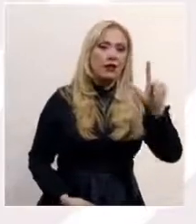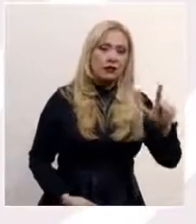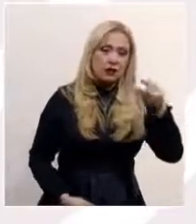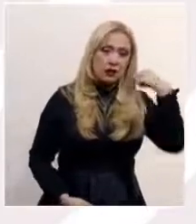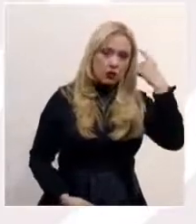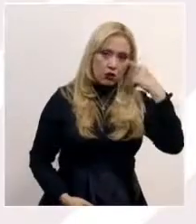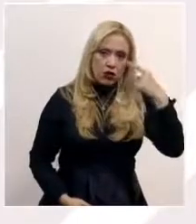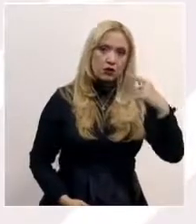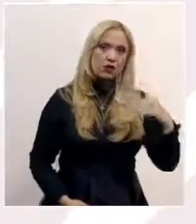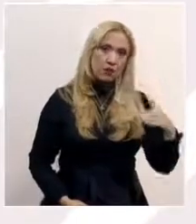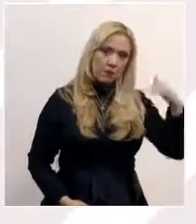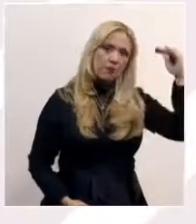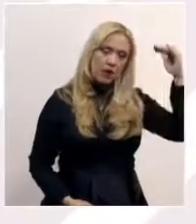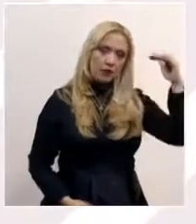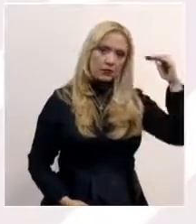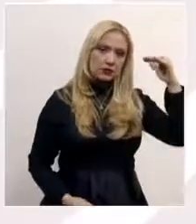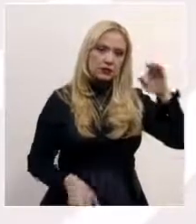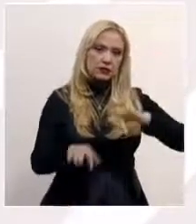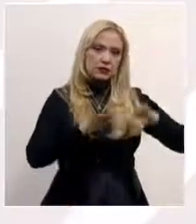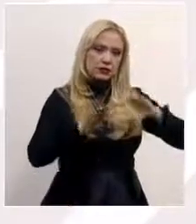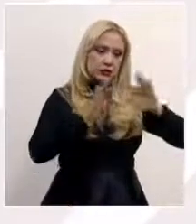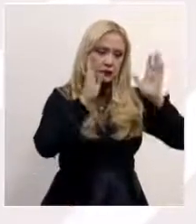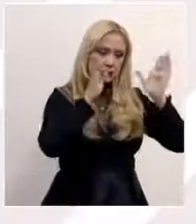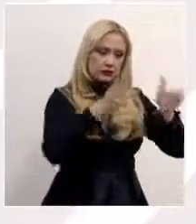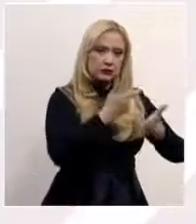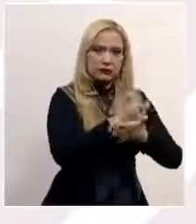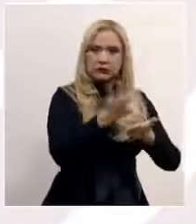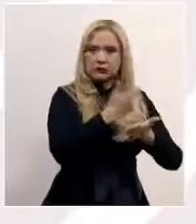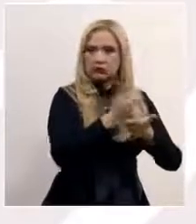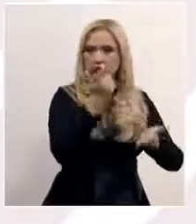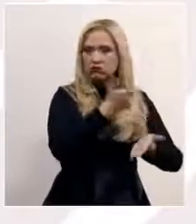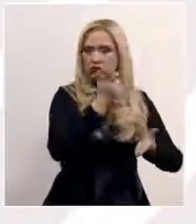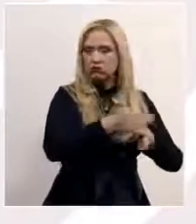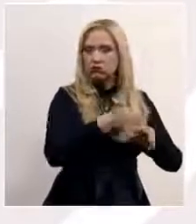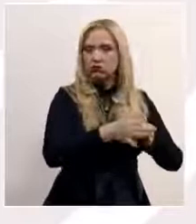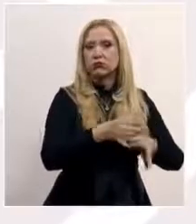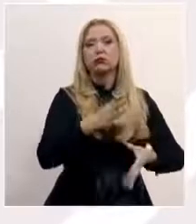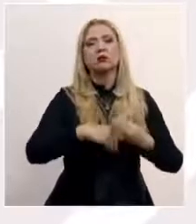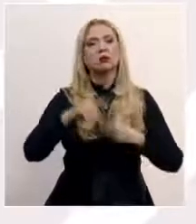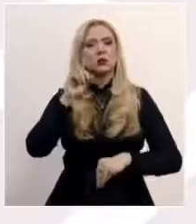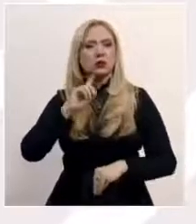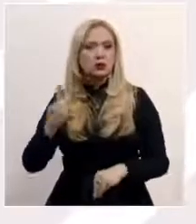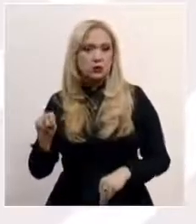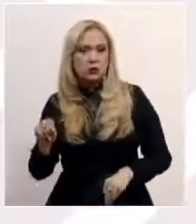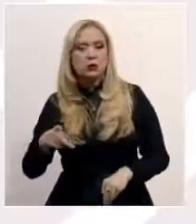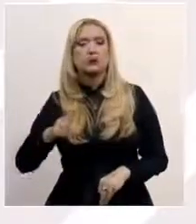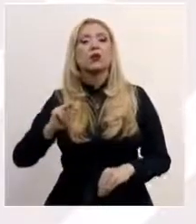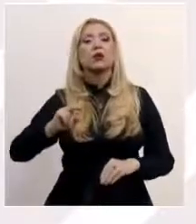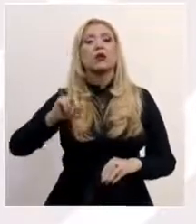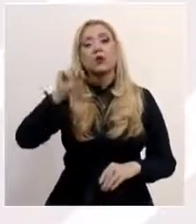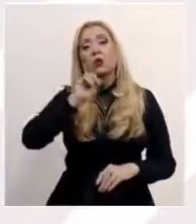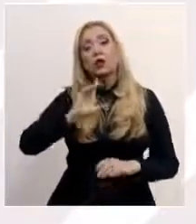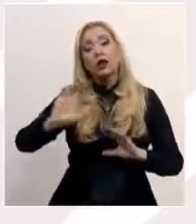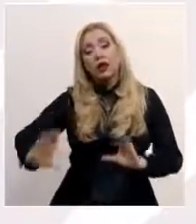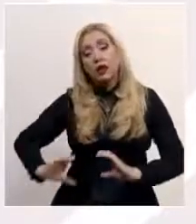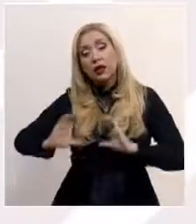sea, los hombres le dedican más tiempo al empleo remunerado que las mujeres, pero a labores de cuidado las mujeres le